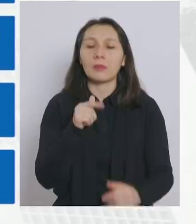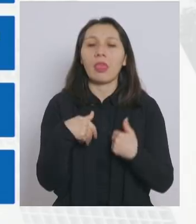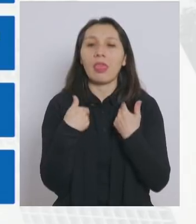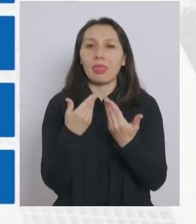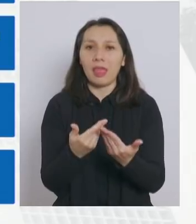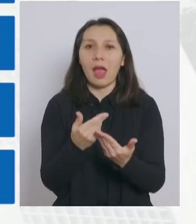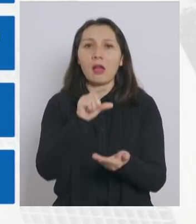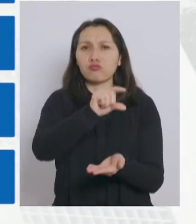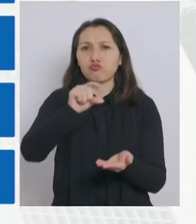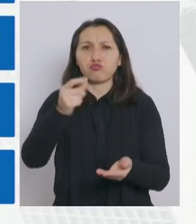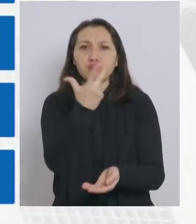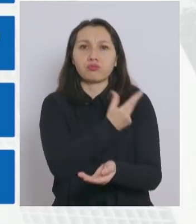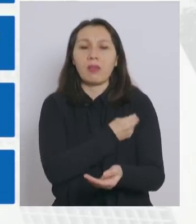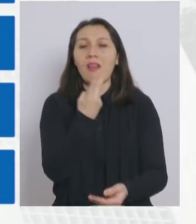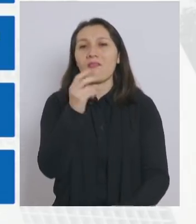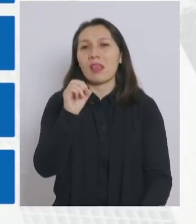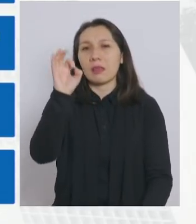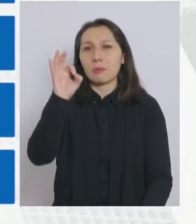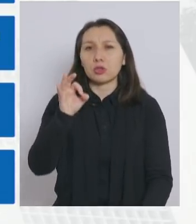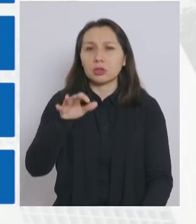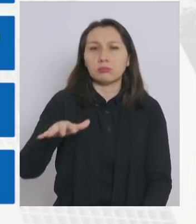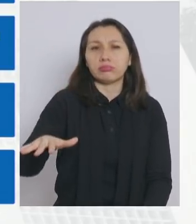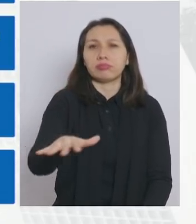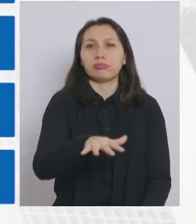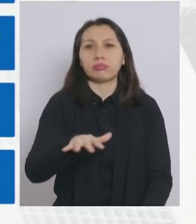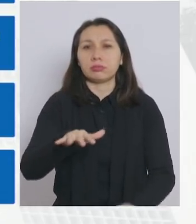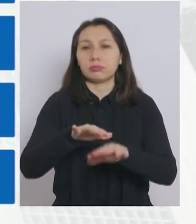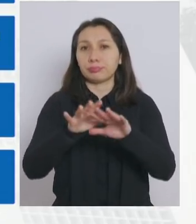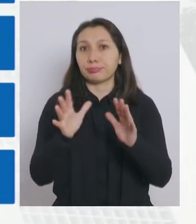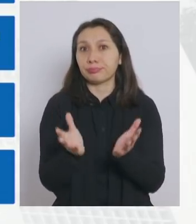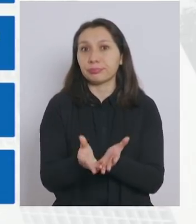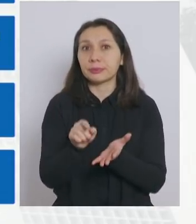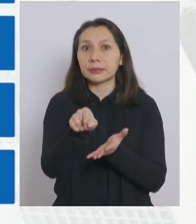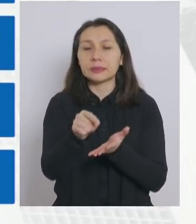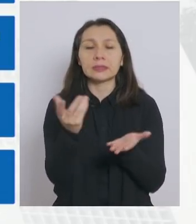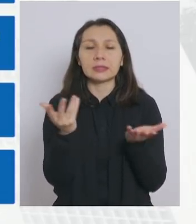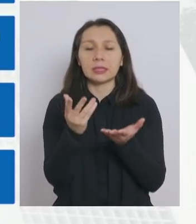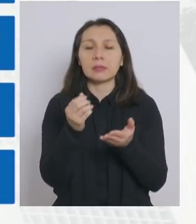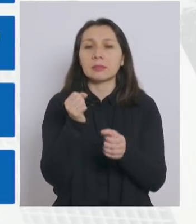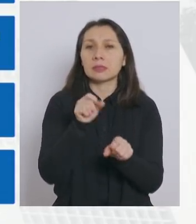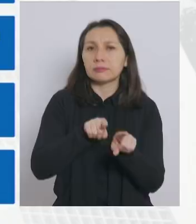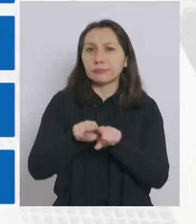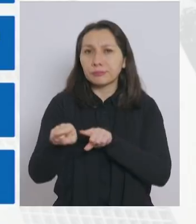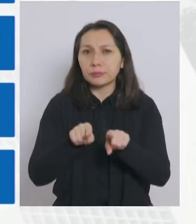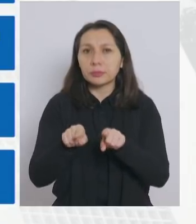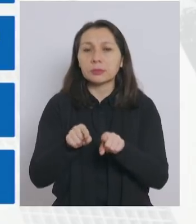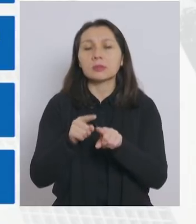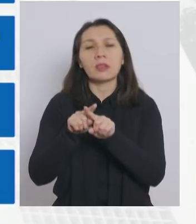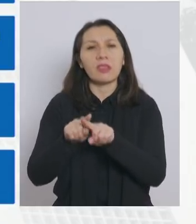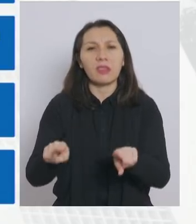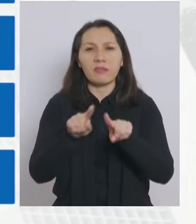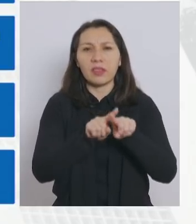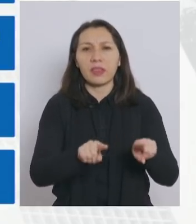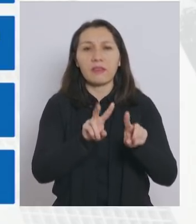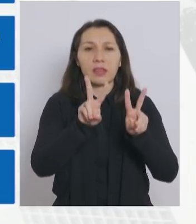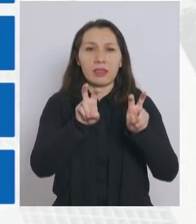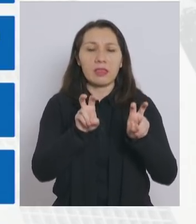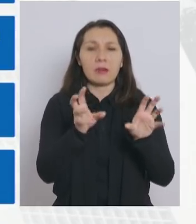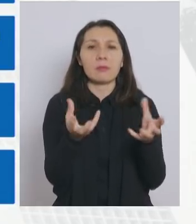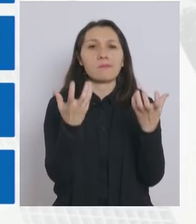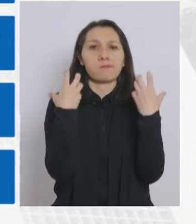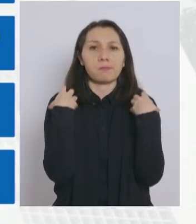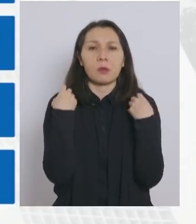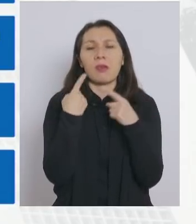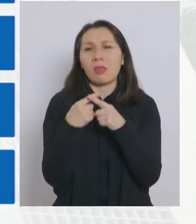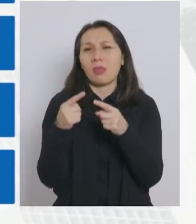proveer de dosis para al menos el 20% de la población a través de la gestión de una cartera diversificada de